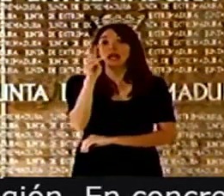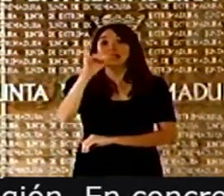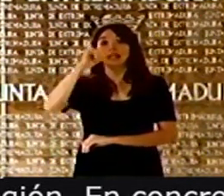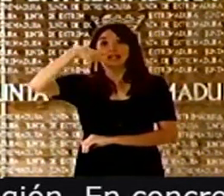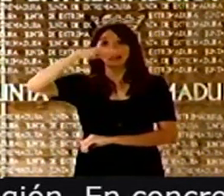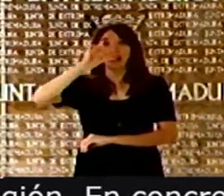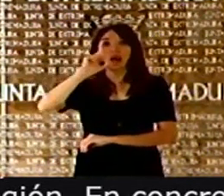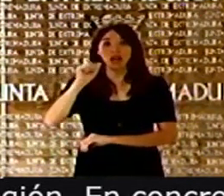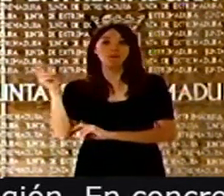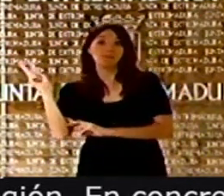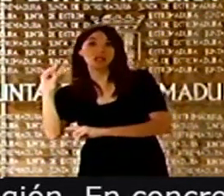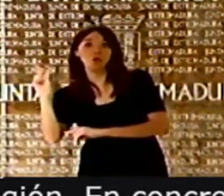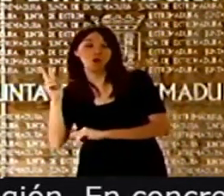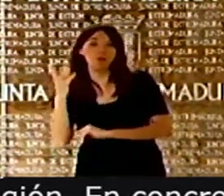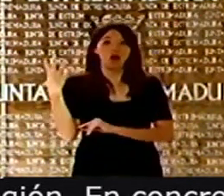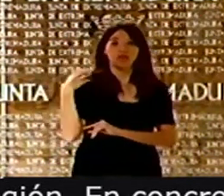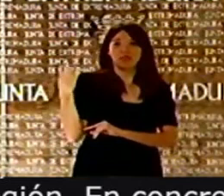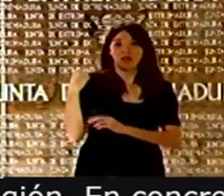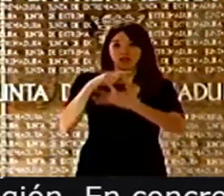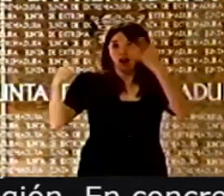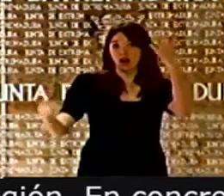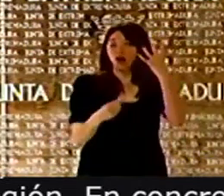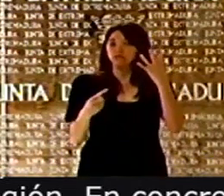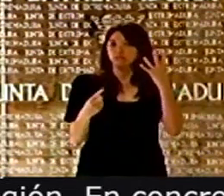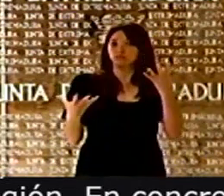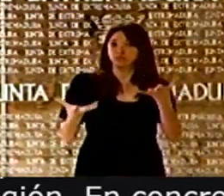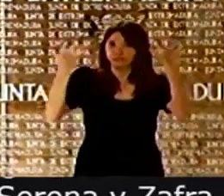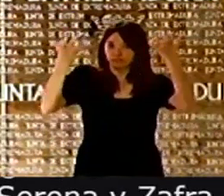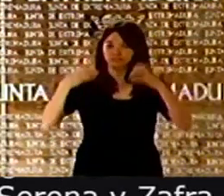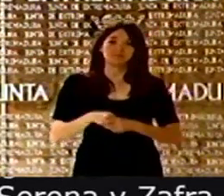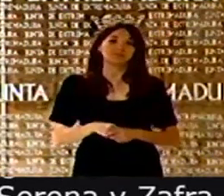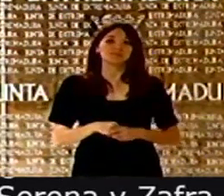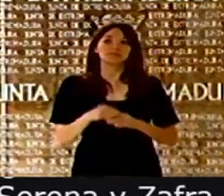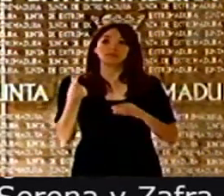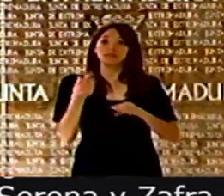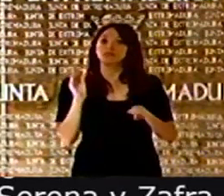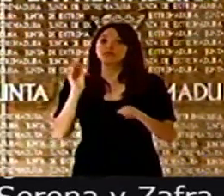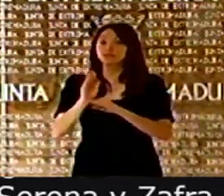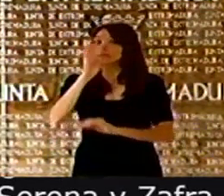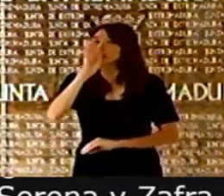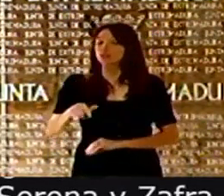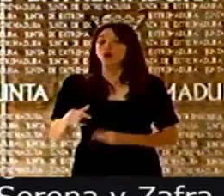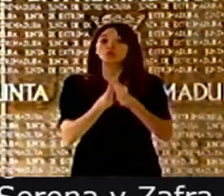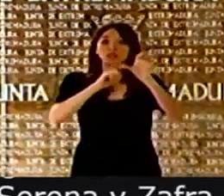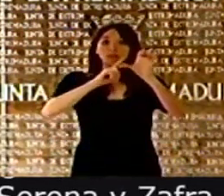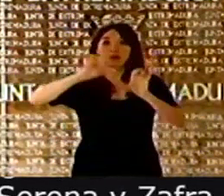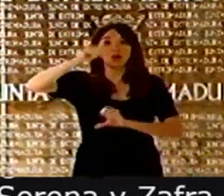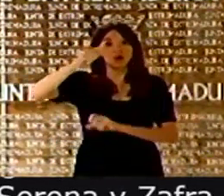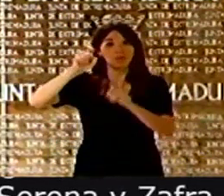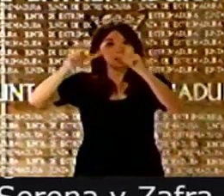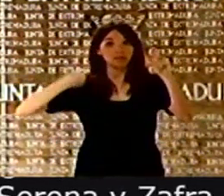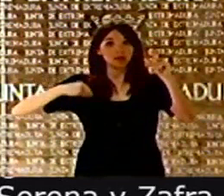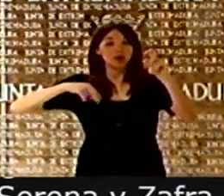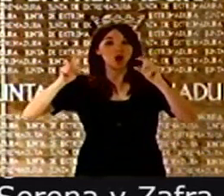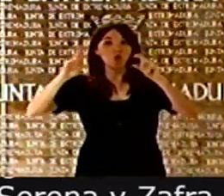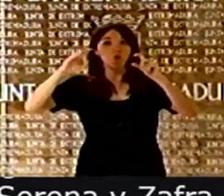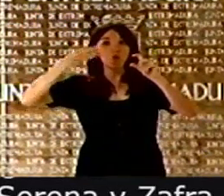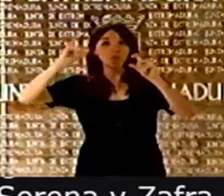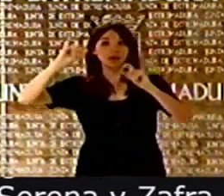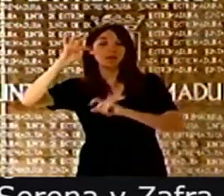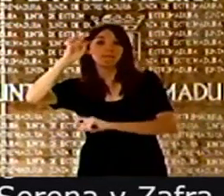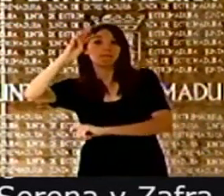de la Serena y Zafra. Esta transferencia que hoy aprueba la Junta de Extremadura a Urbipesa es